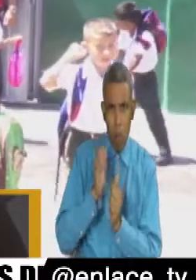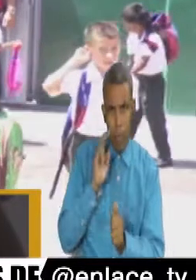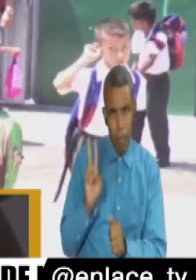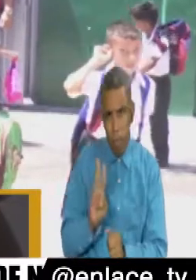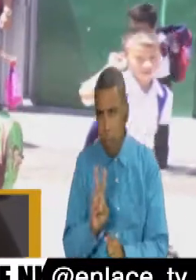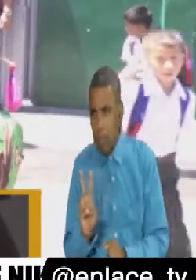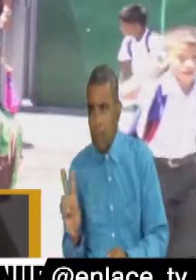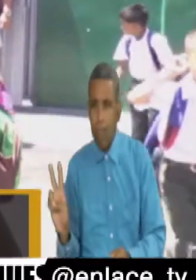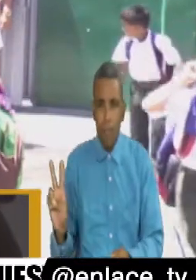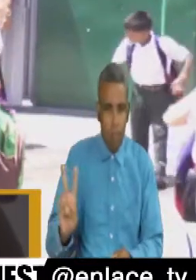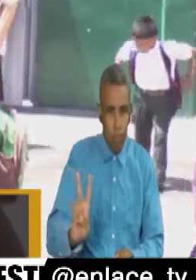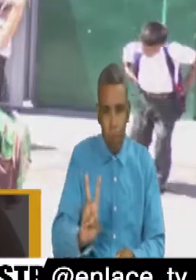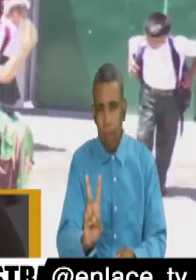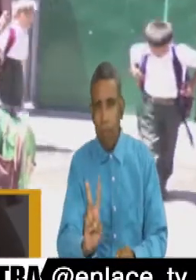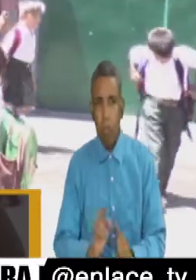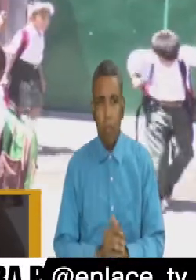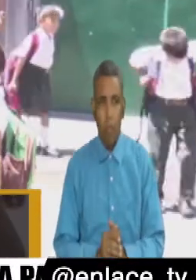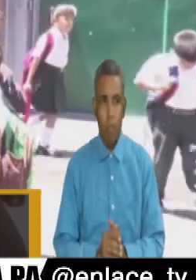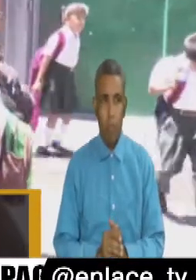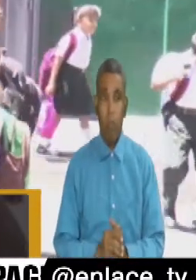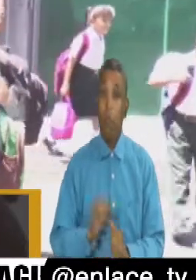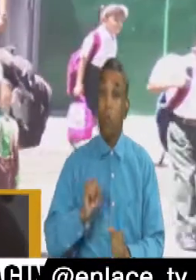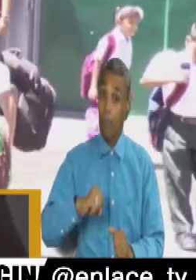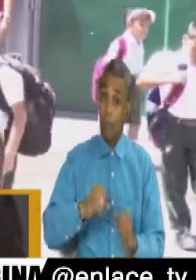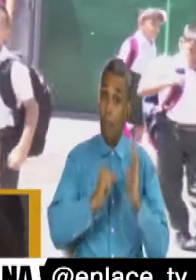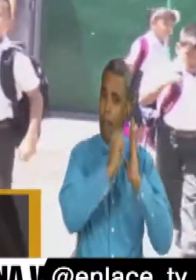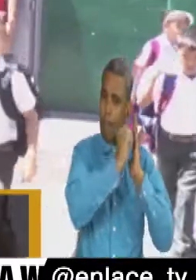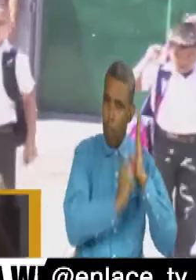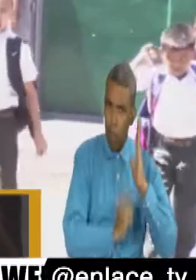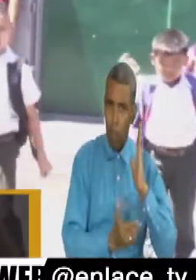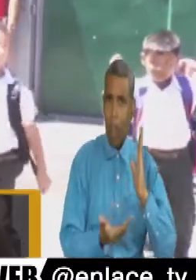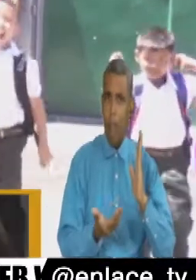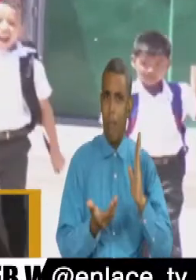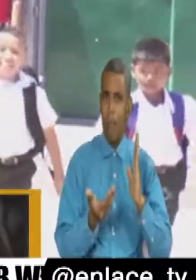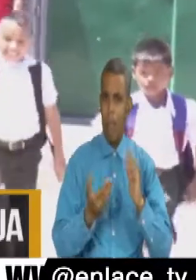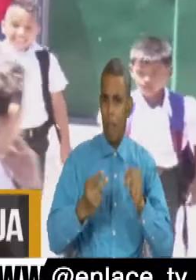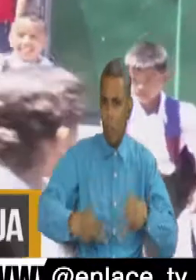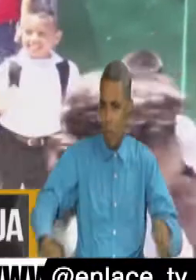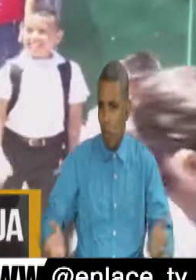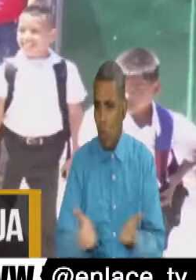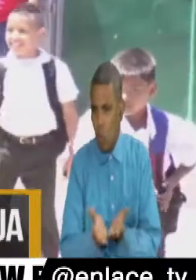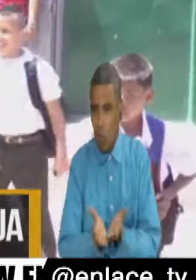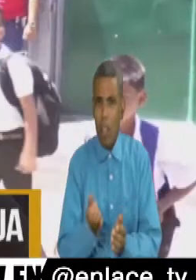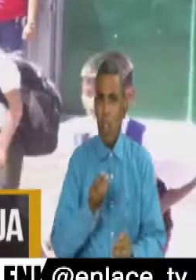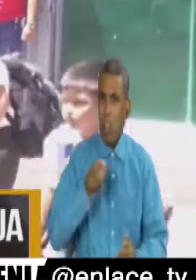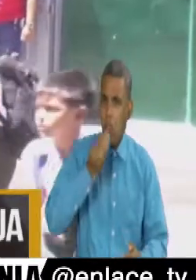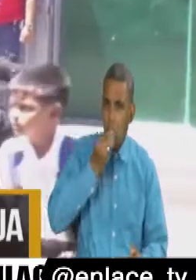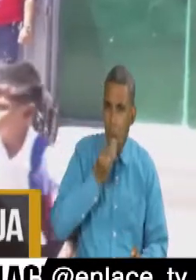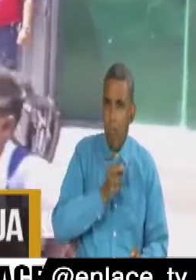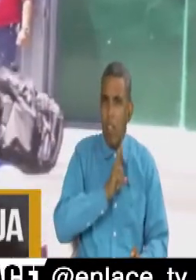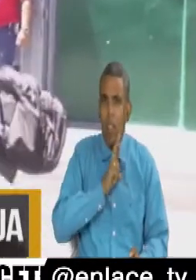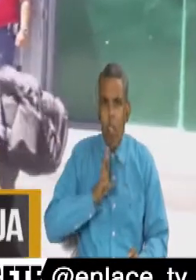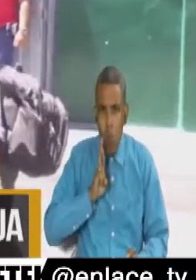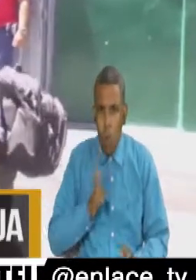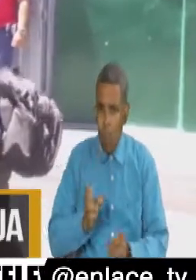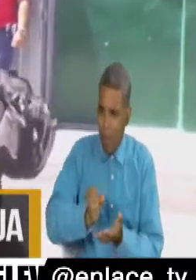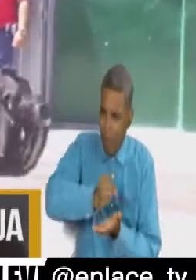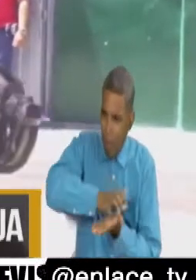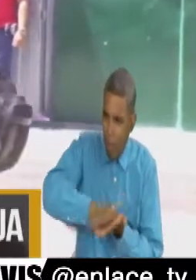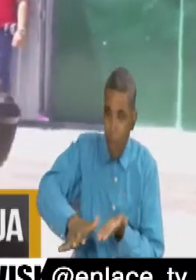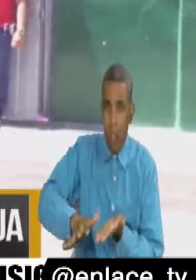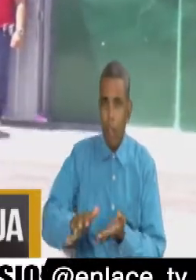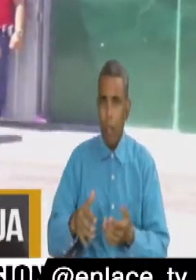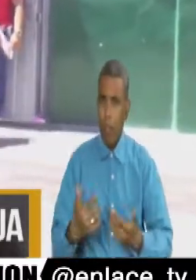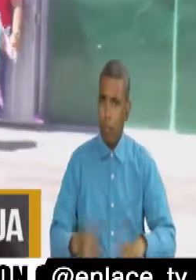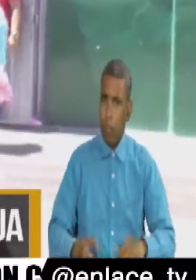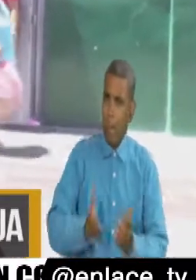Excelente que se le dé continuidad a un programa que es ya de nivel nacional, podríamos decir, y qué bueno que el doctor